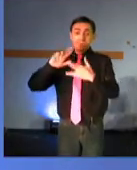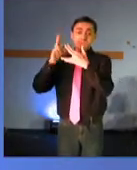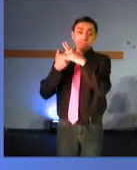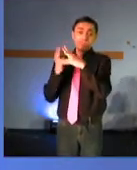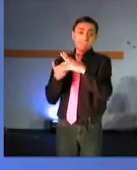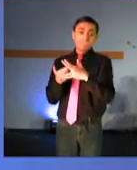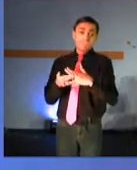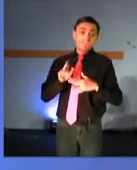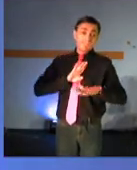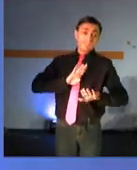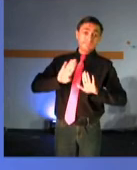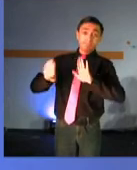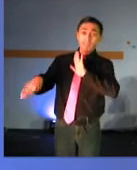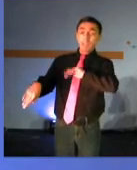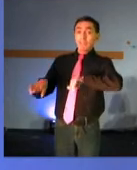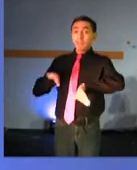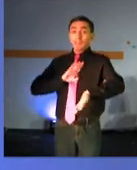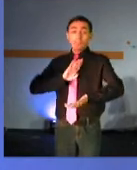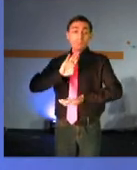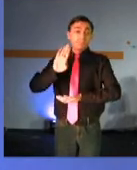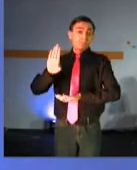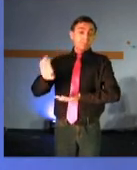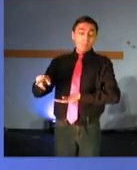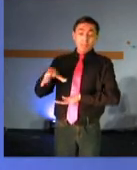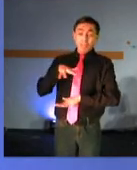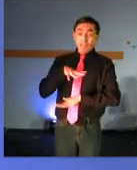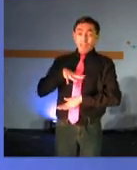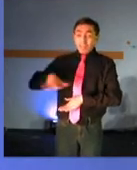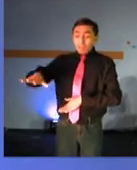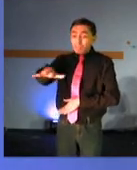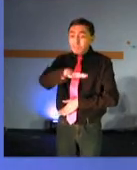injustamente despojado de su territorio.